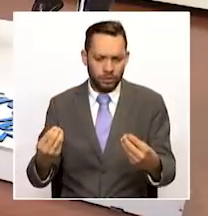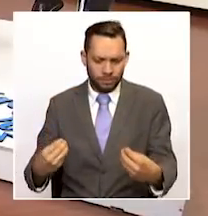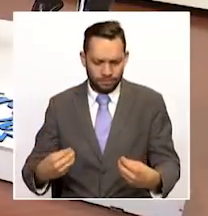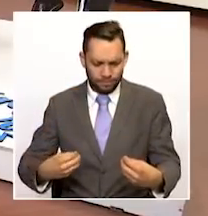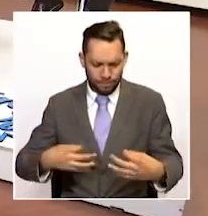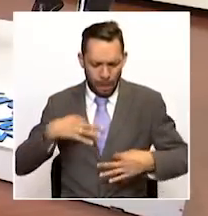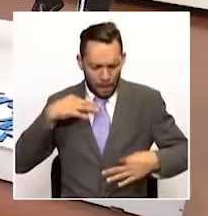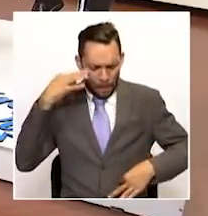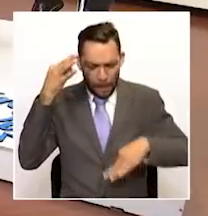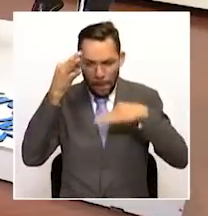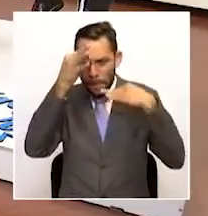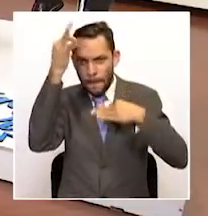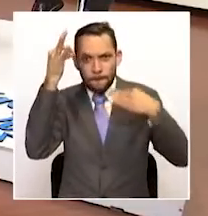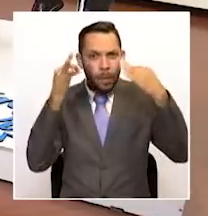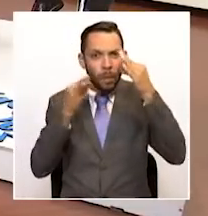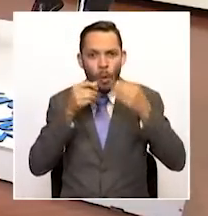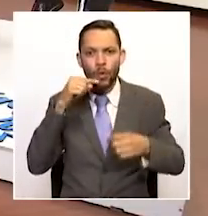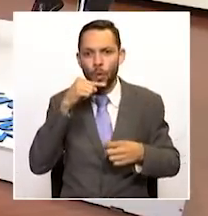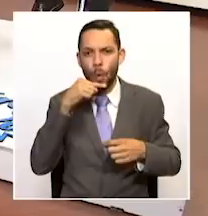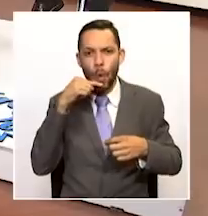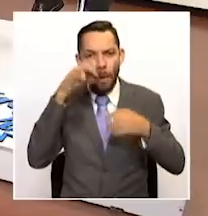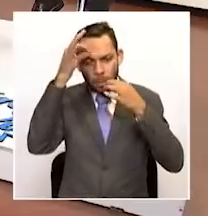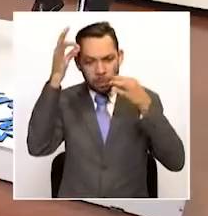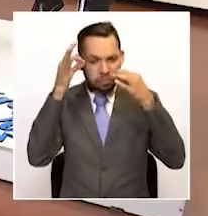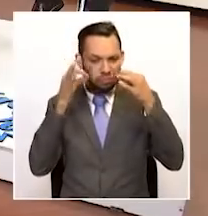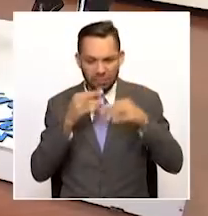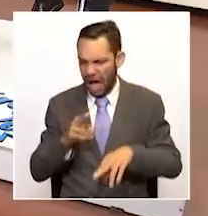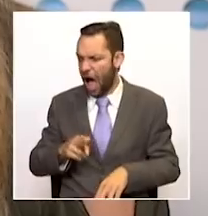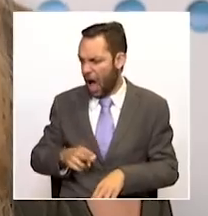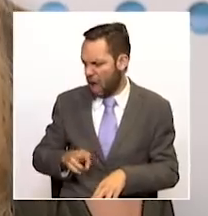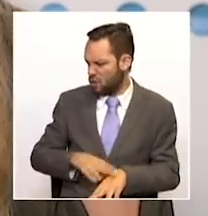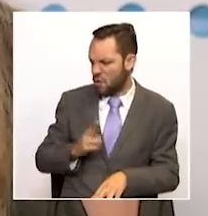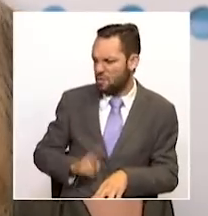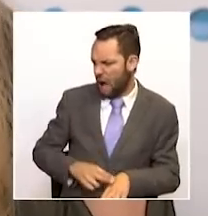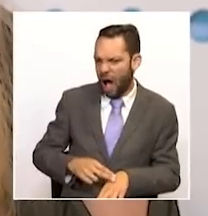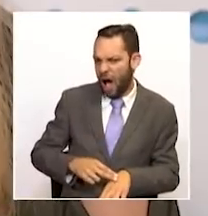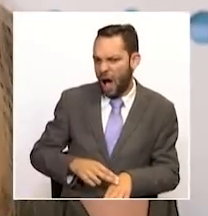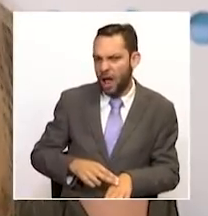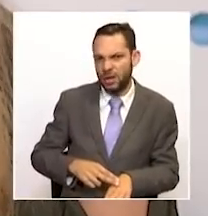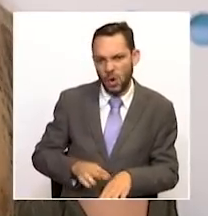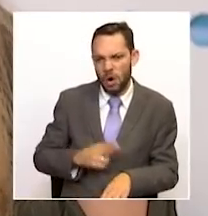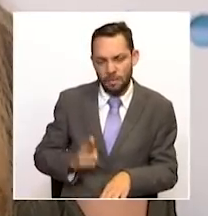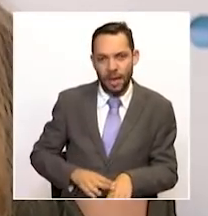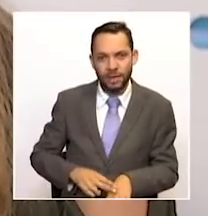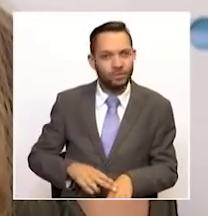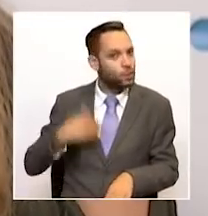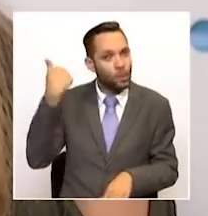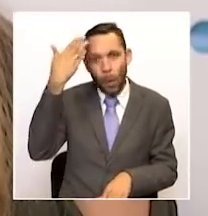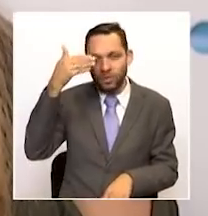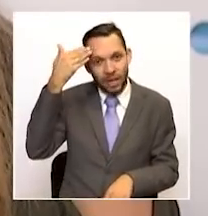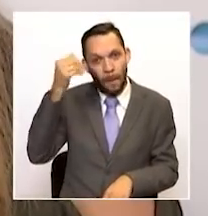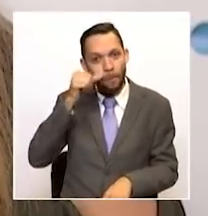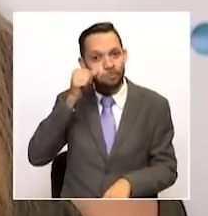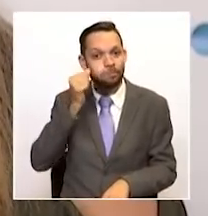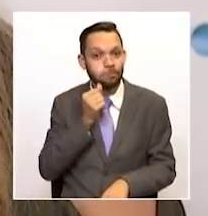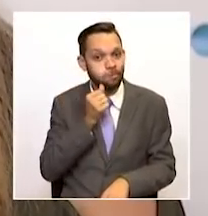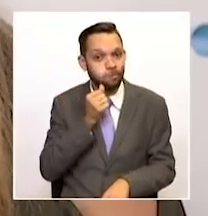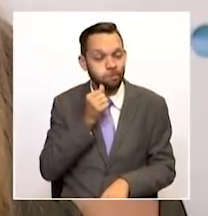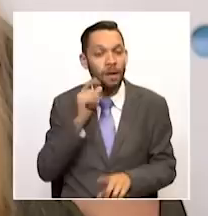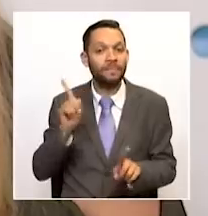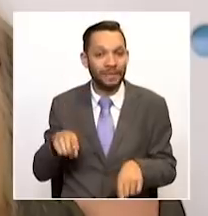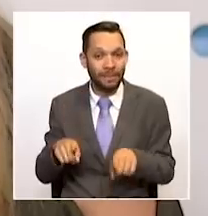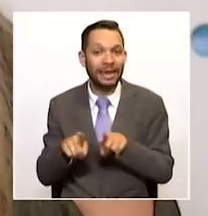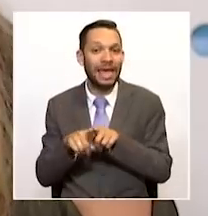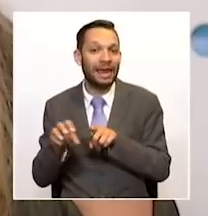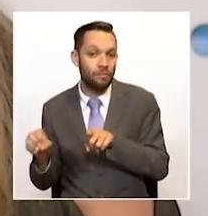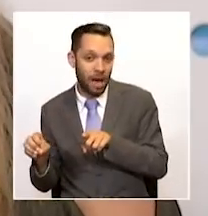y pues no le paramos bolas porque yo ni siquiera sabía que yo estaba embarazada también le dio al hermanito menor